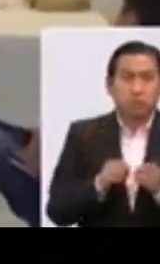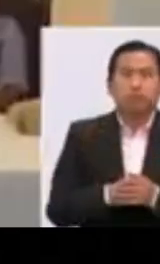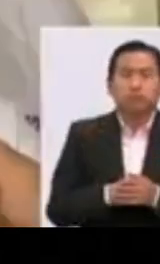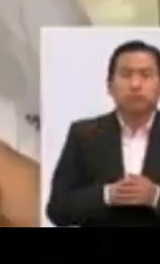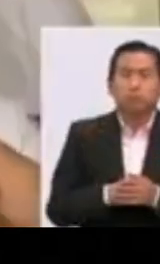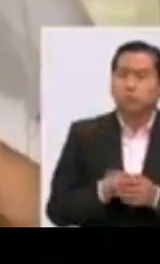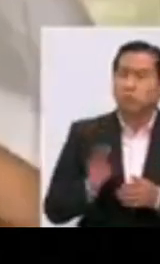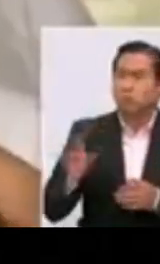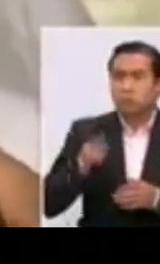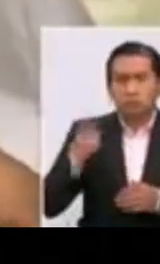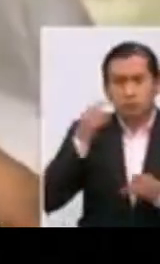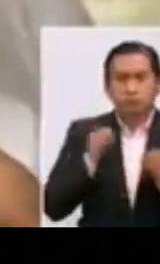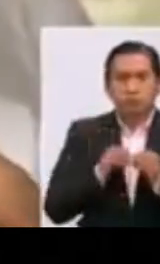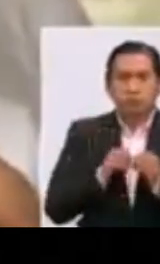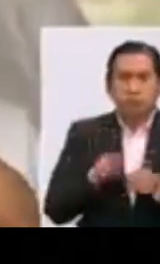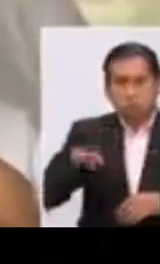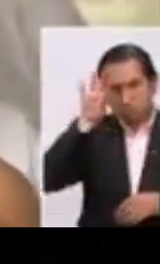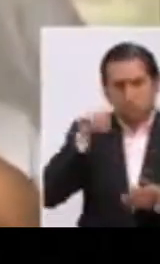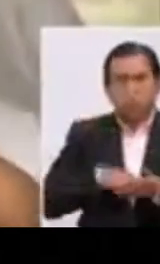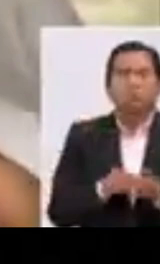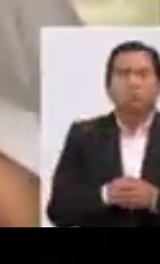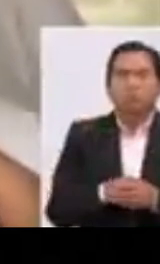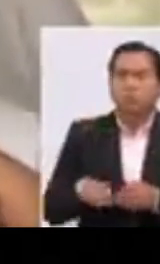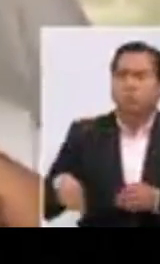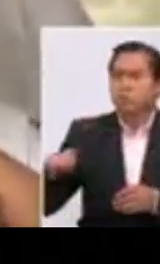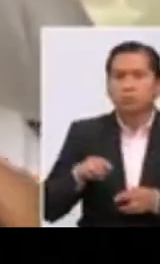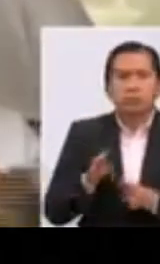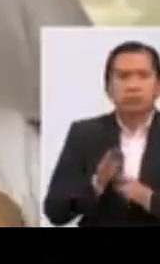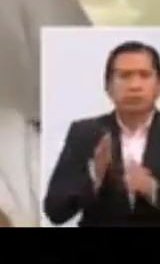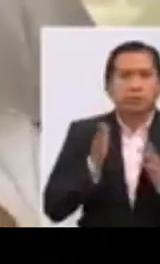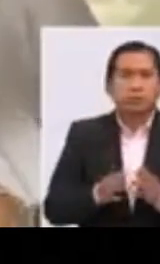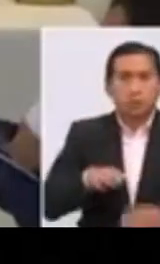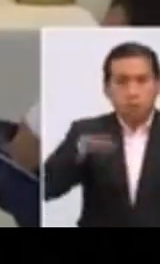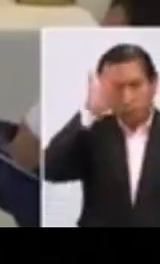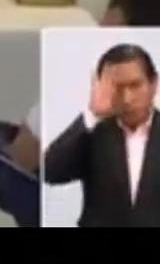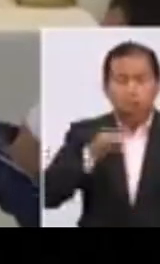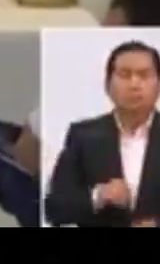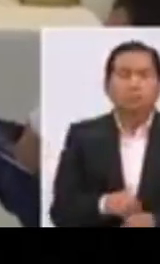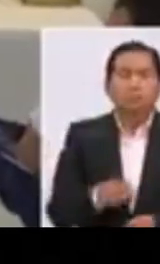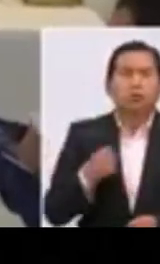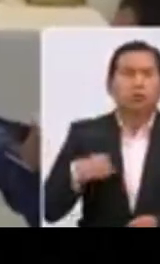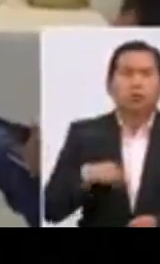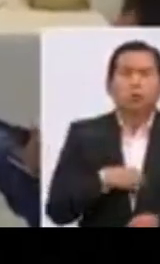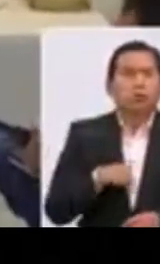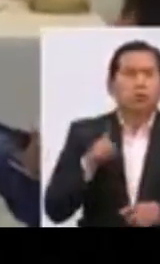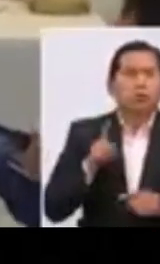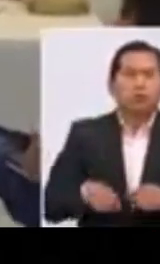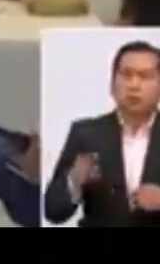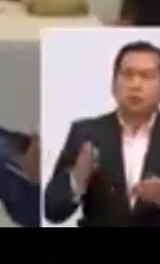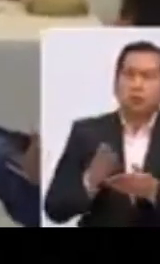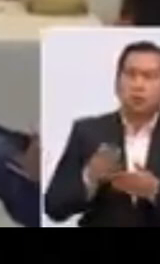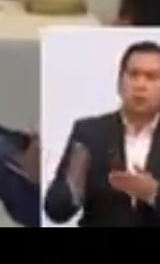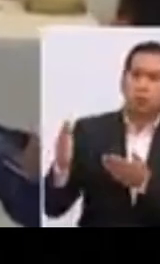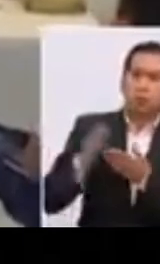ocasión deberían pensar más en el Beni. Ellos son representantes del Beni, No podemos permitir que sigan